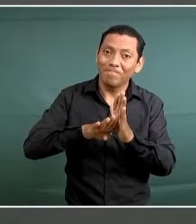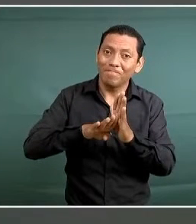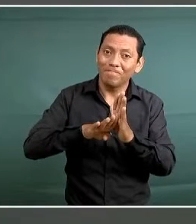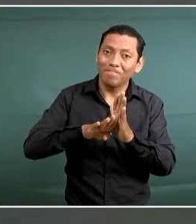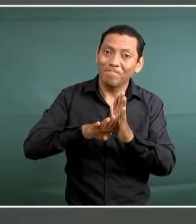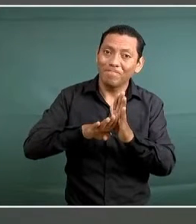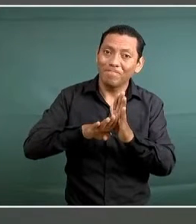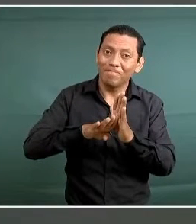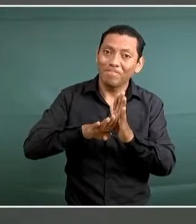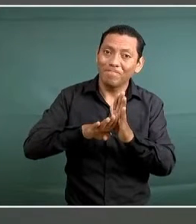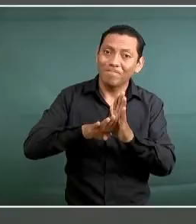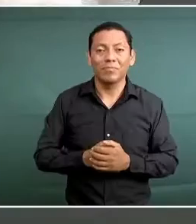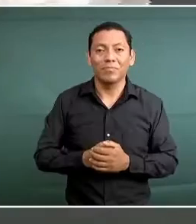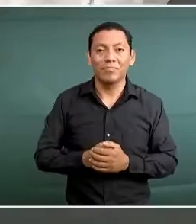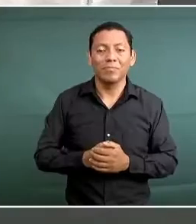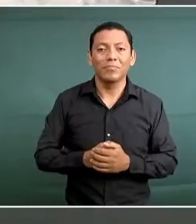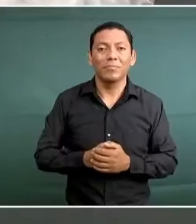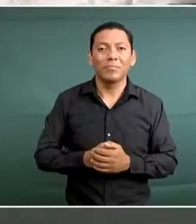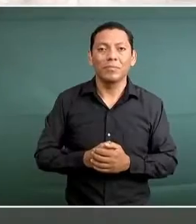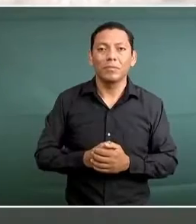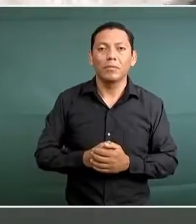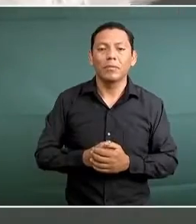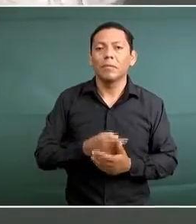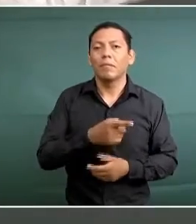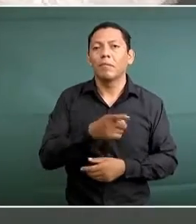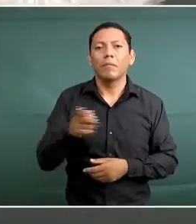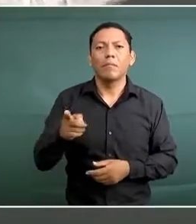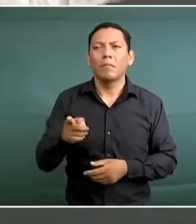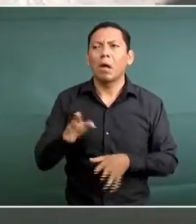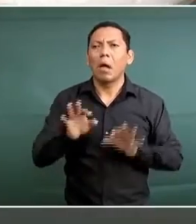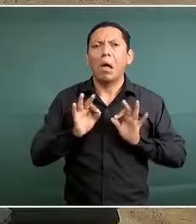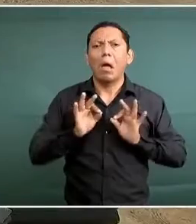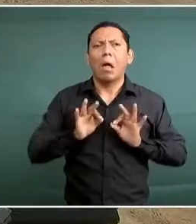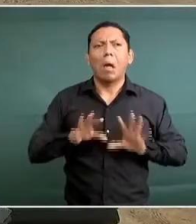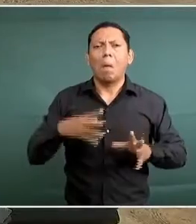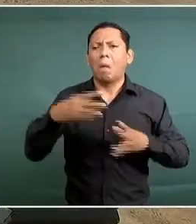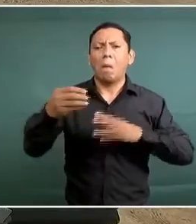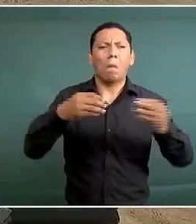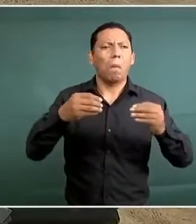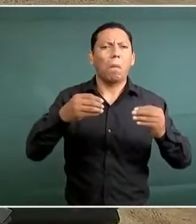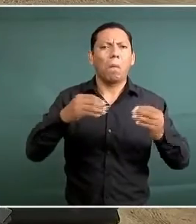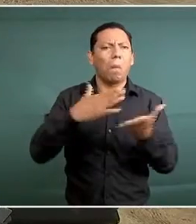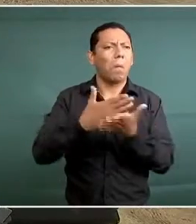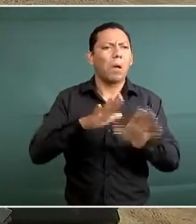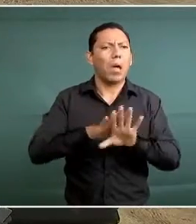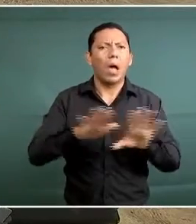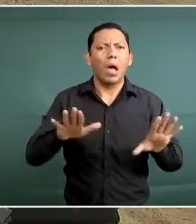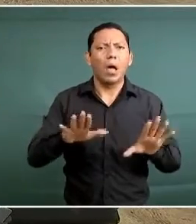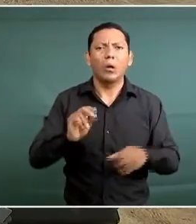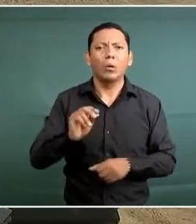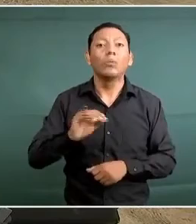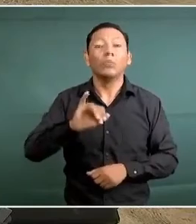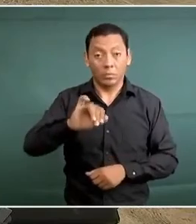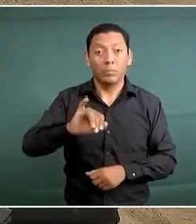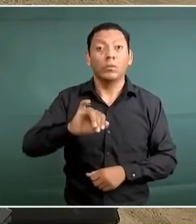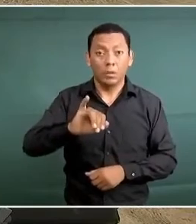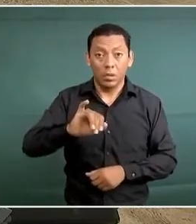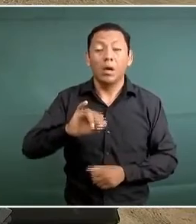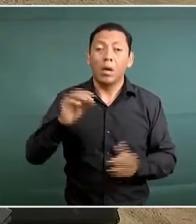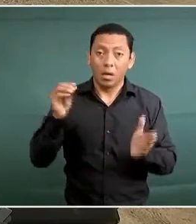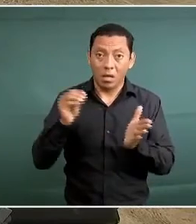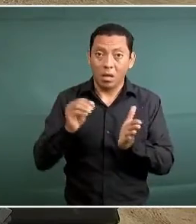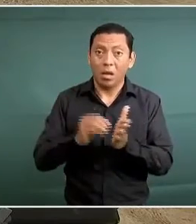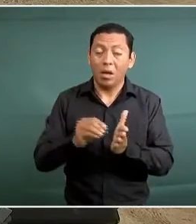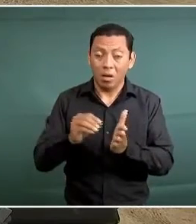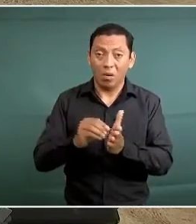no quiere decir que ya no tengamos la pandemia sí y es